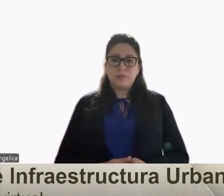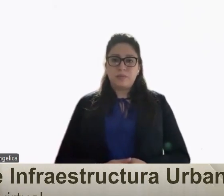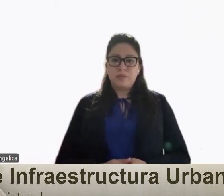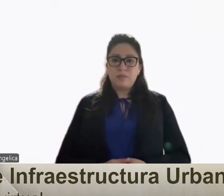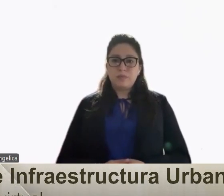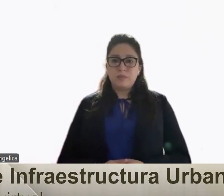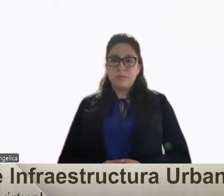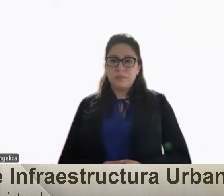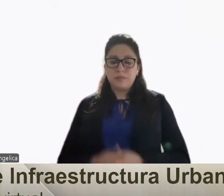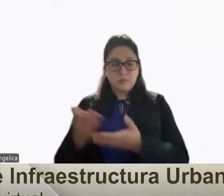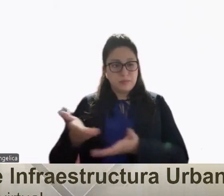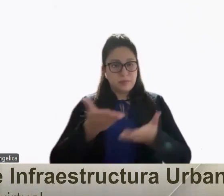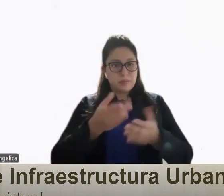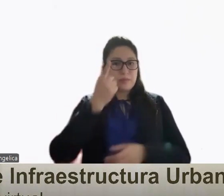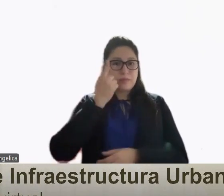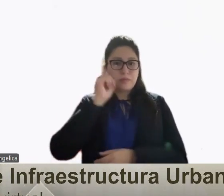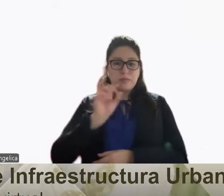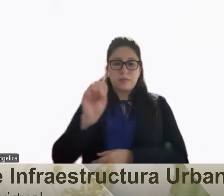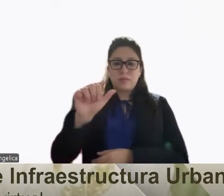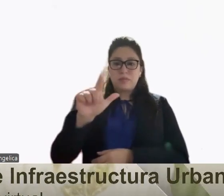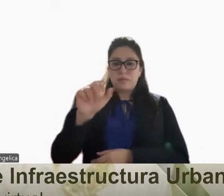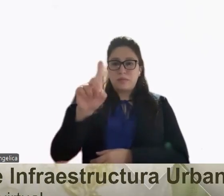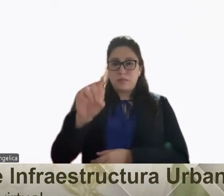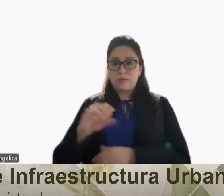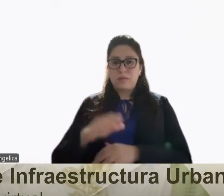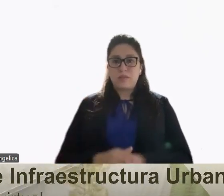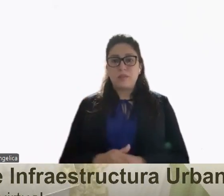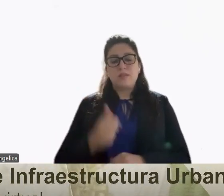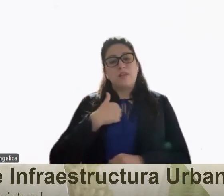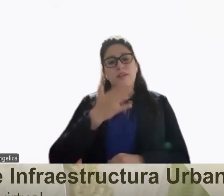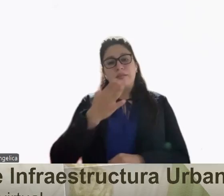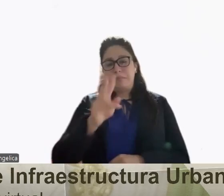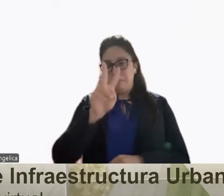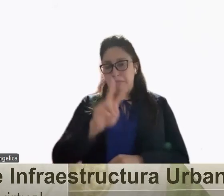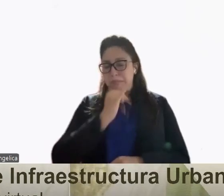Adelante, diputada Salido. Diputado, usted discúlpame, pero